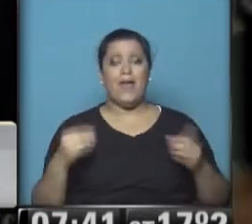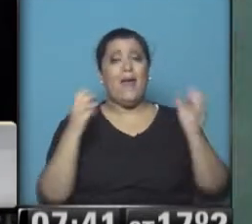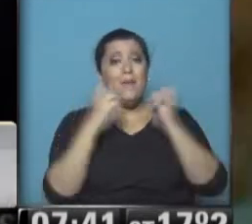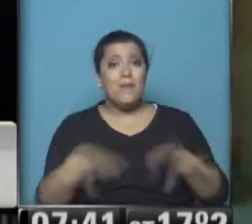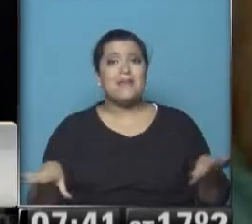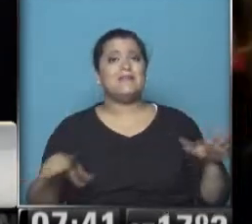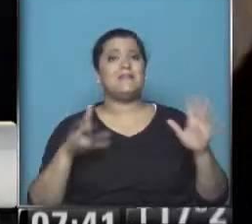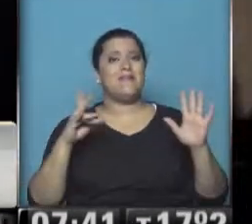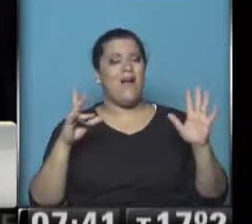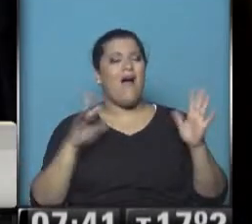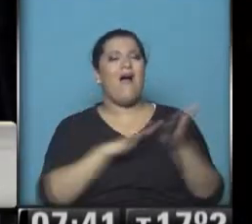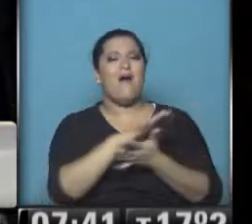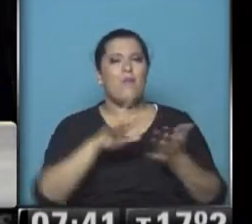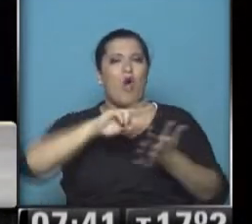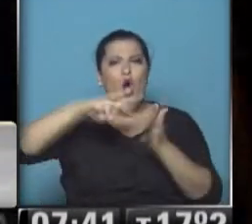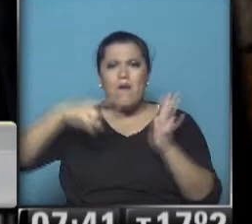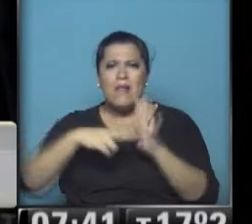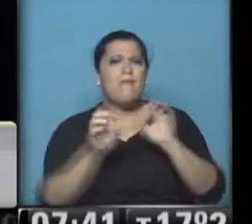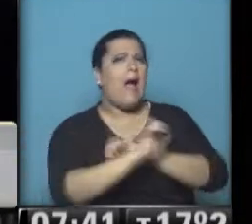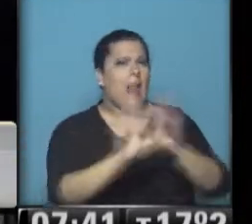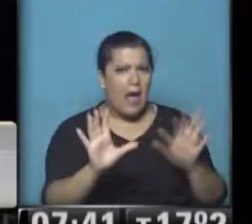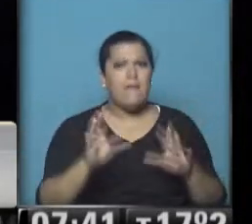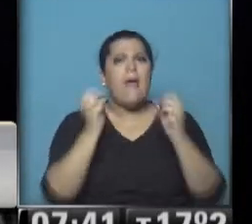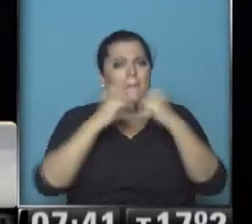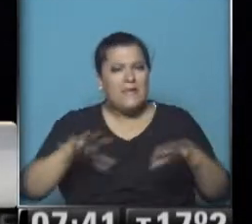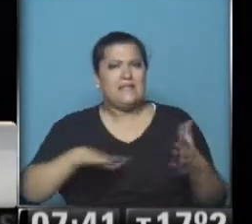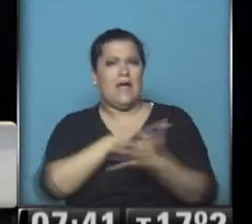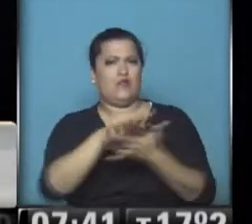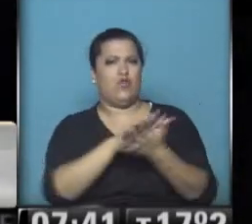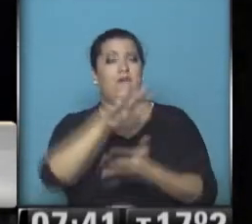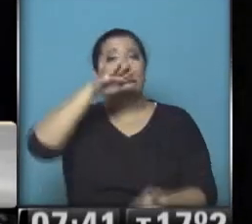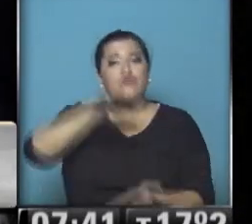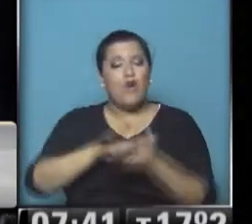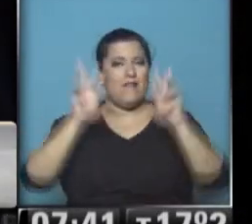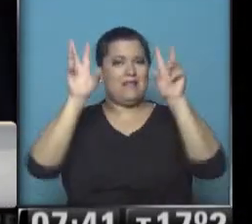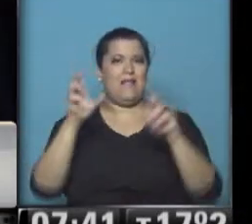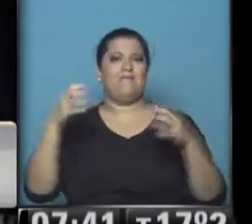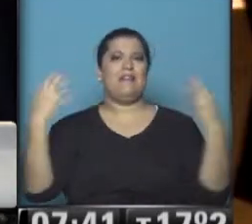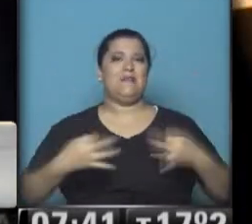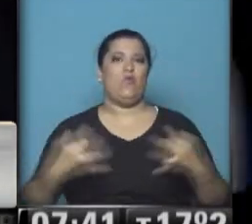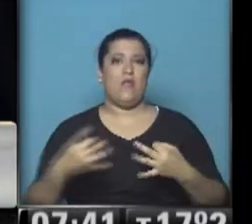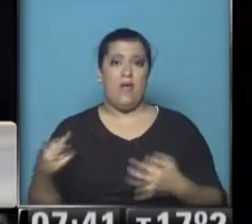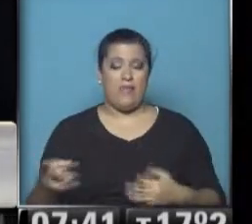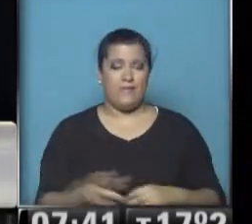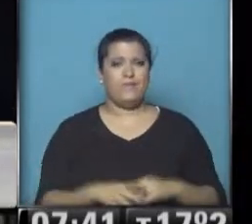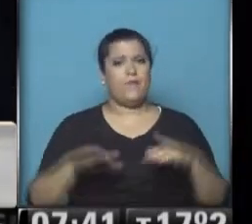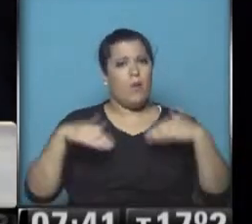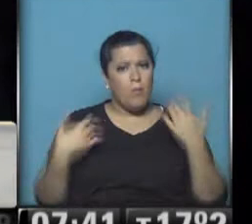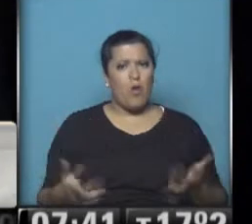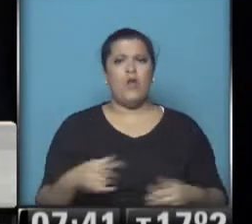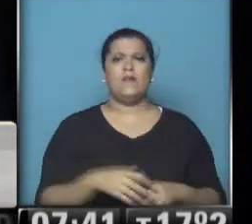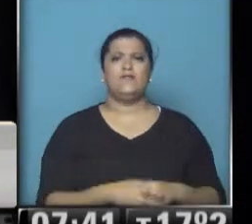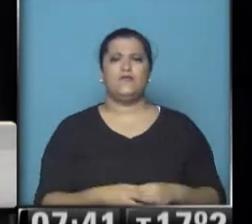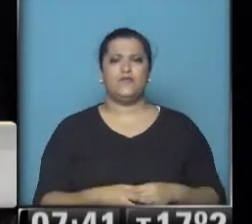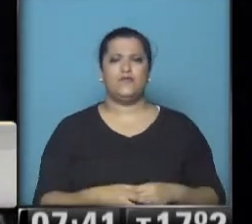resolver parte del problema grave que tenemos en Argentina en materia de seguridad. Así que en orden